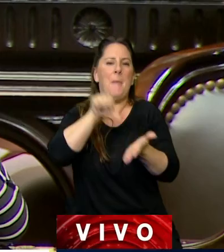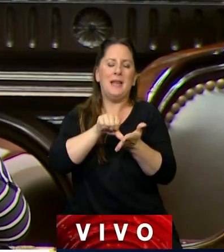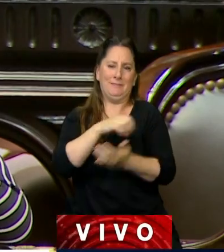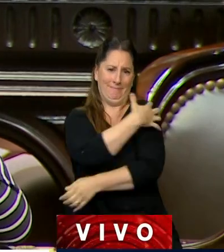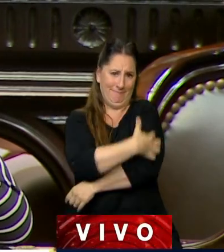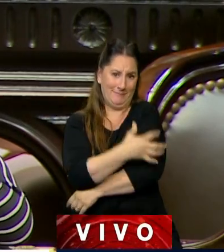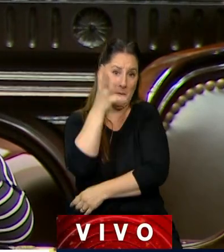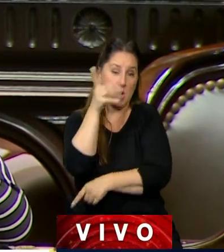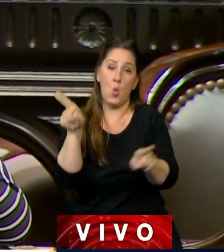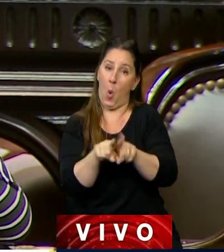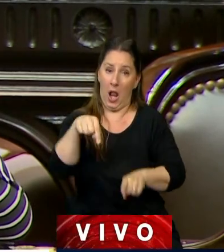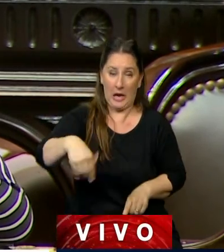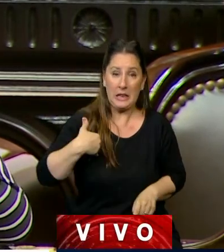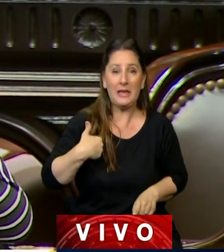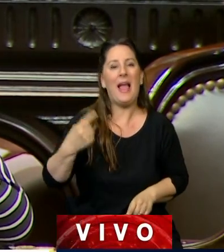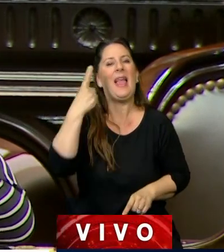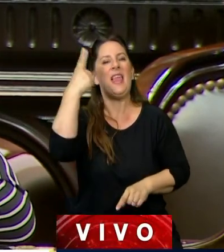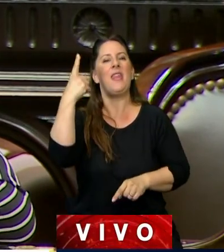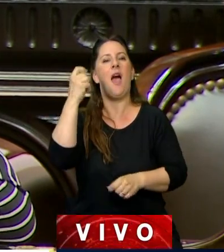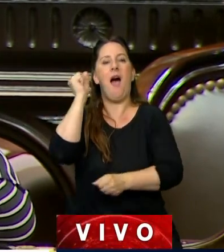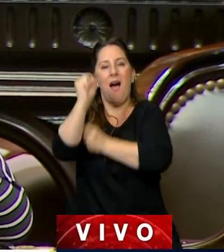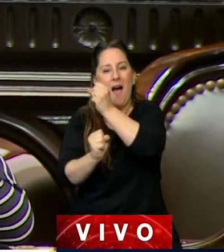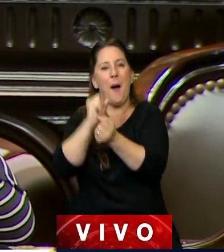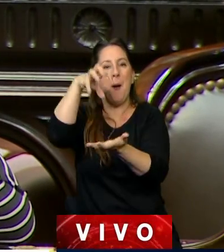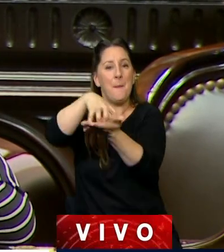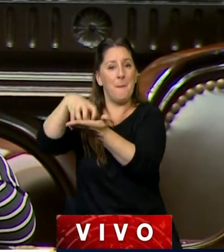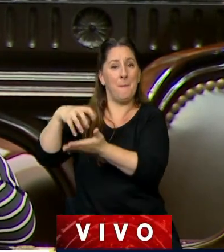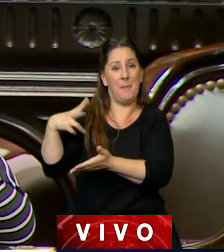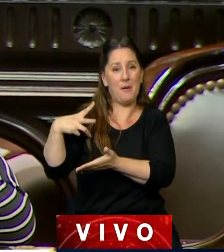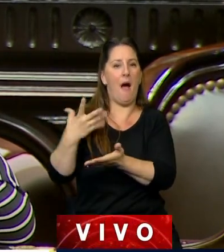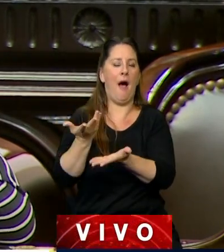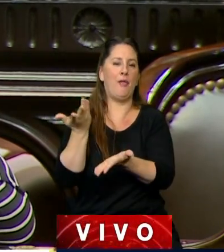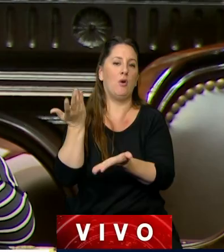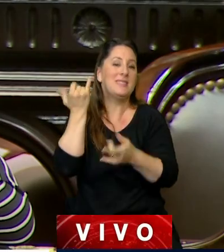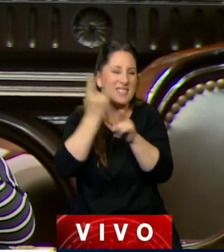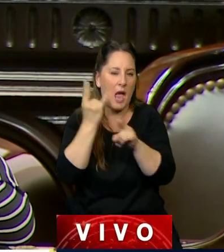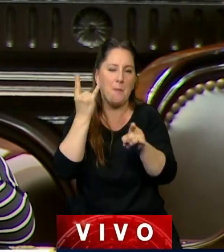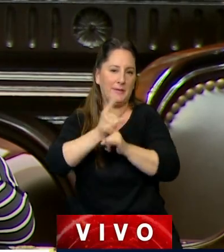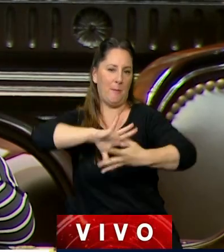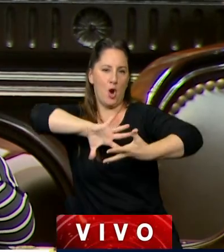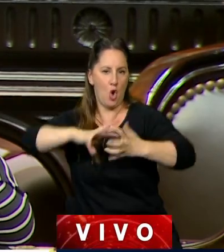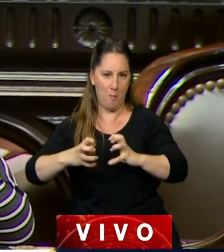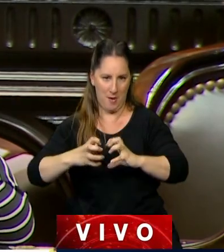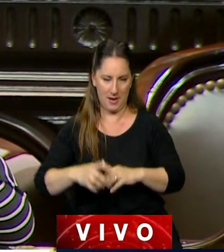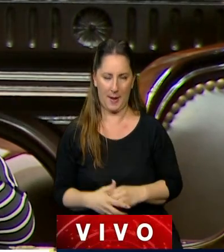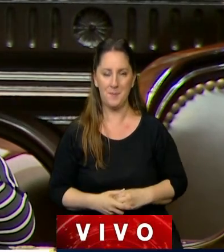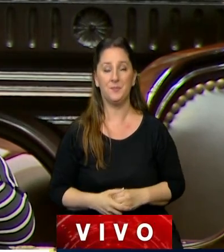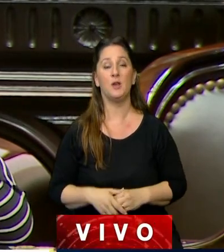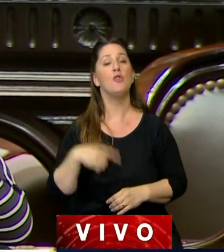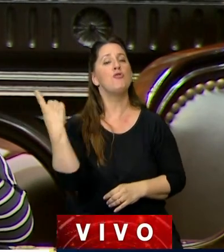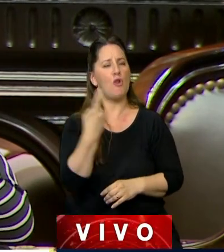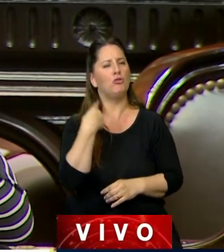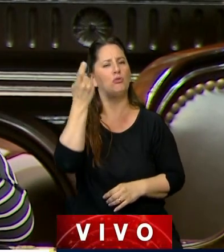el que nosotros tenemos, donde la iniciativa privada se ve pisoteada de manera permanente. Tenemos